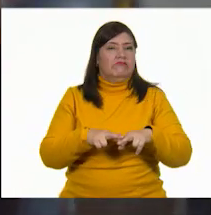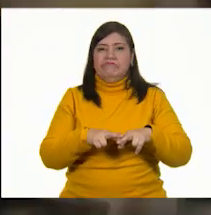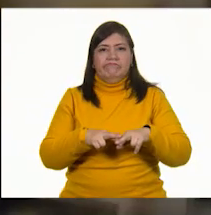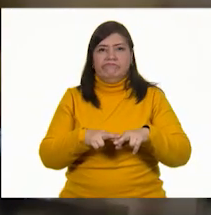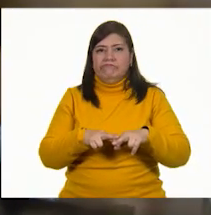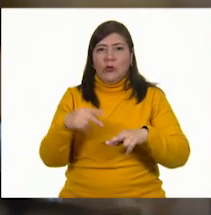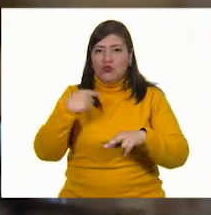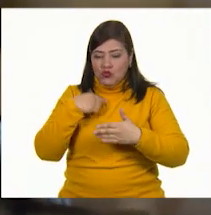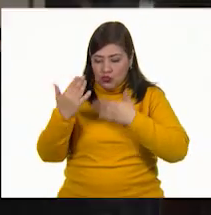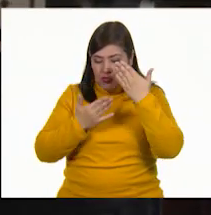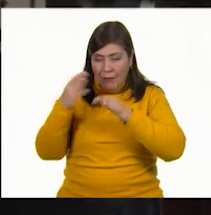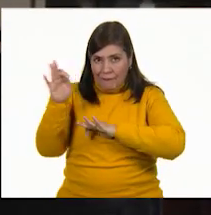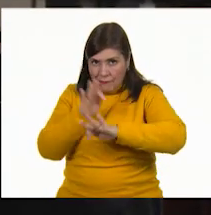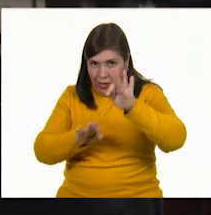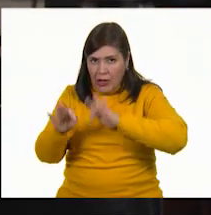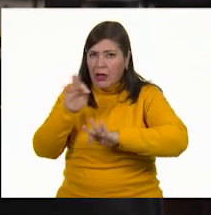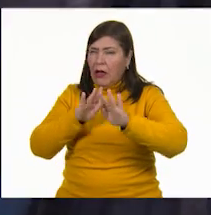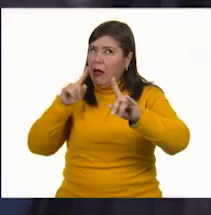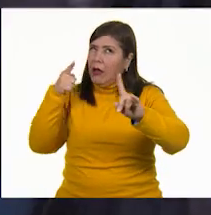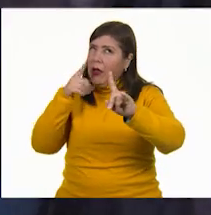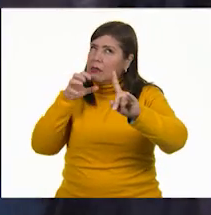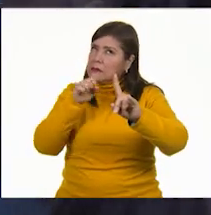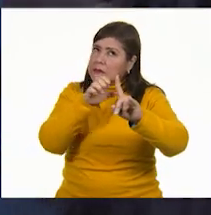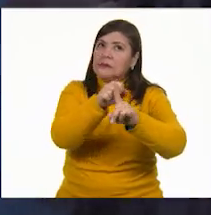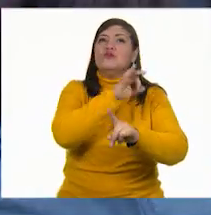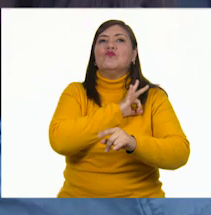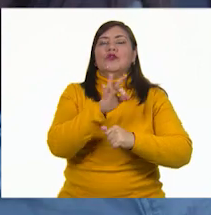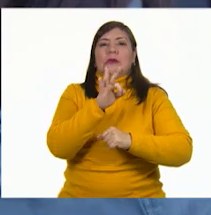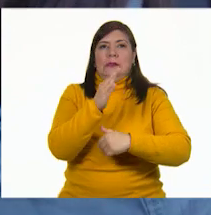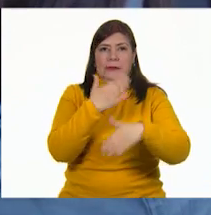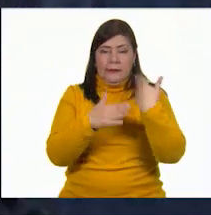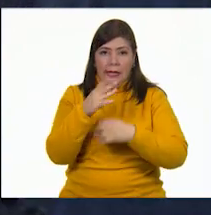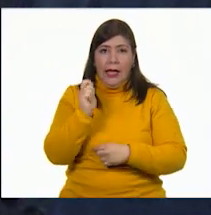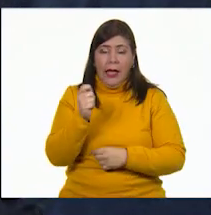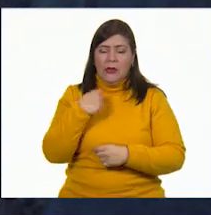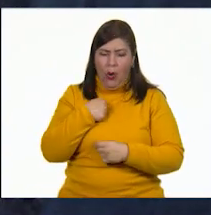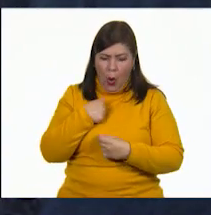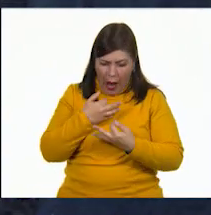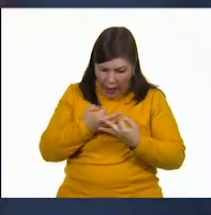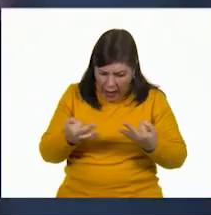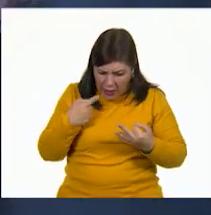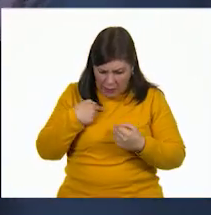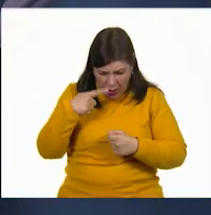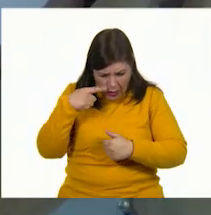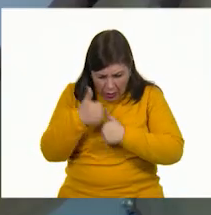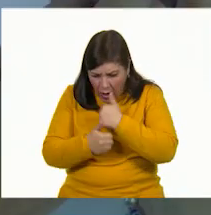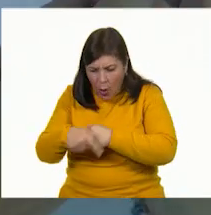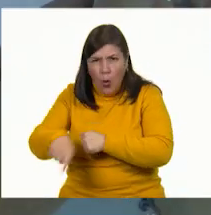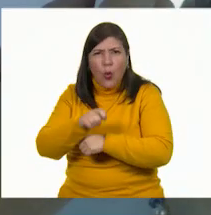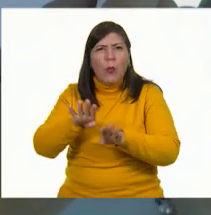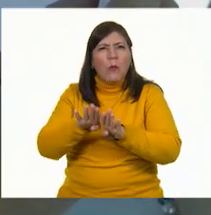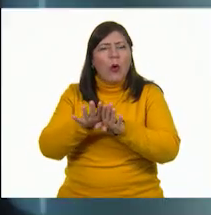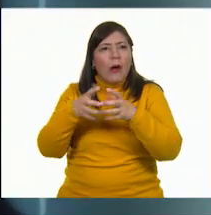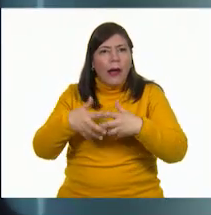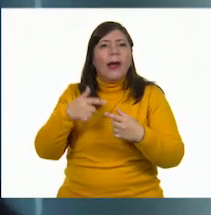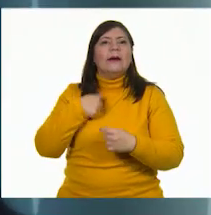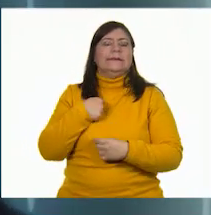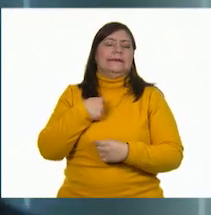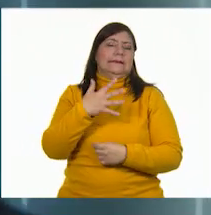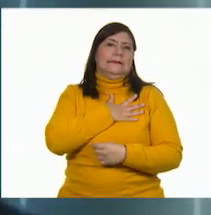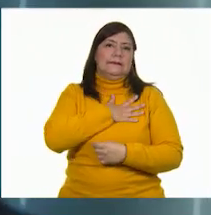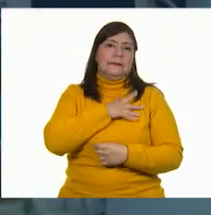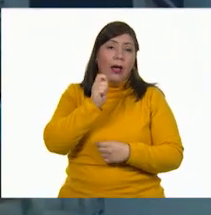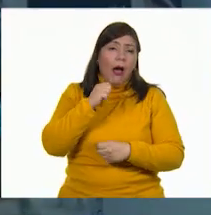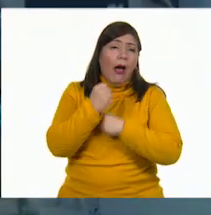fue mi primer reto y entender cómo funcionaba nuestra Tierra se convirtió en mi pasión. Después de muchos años,